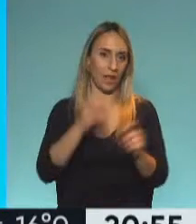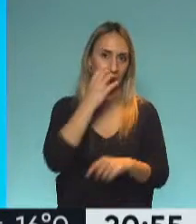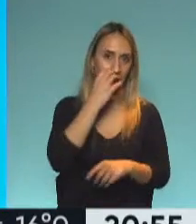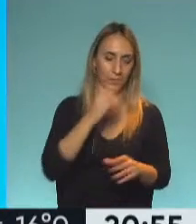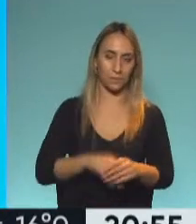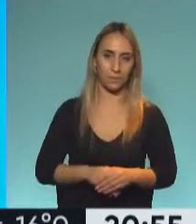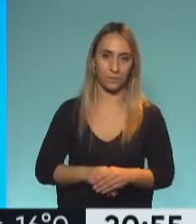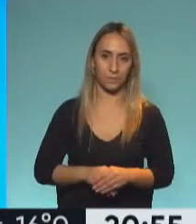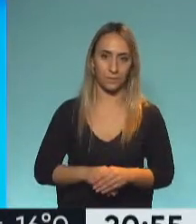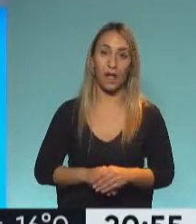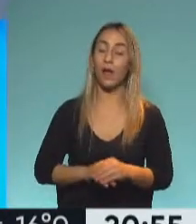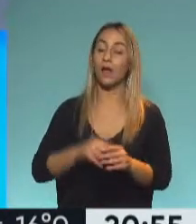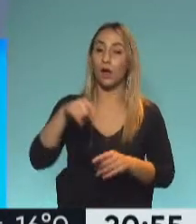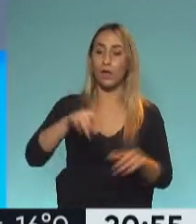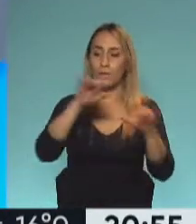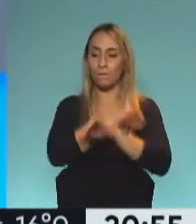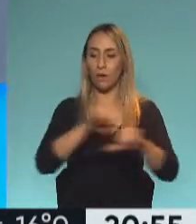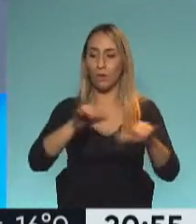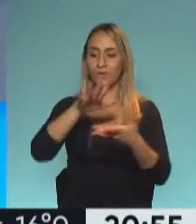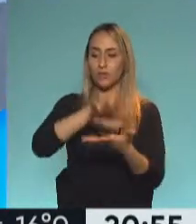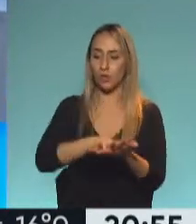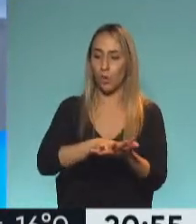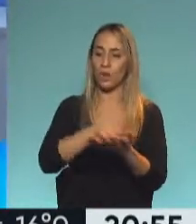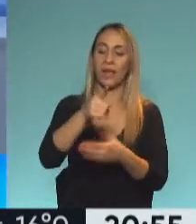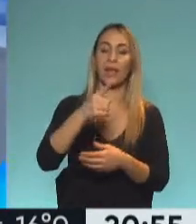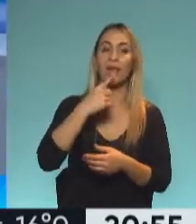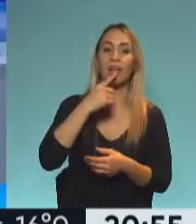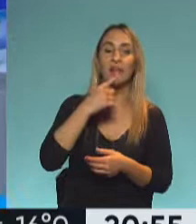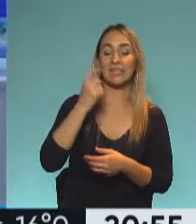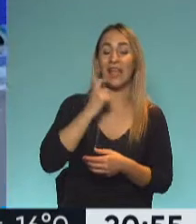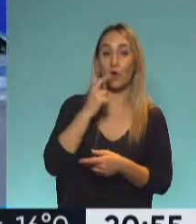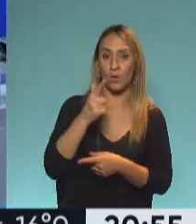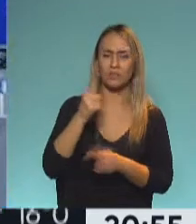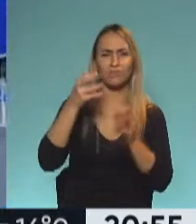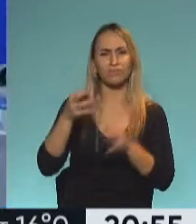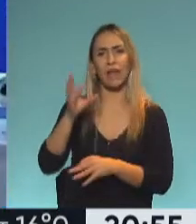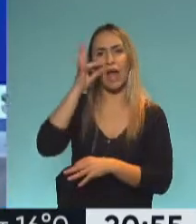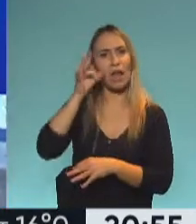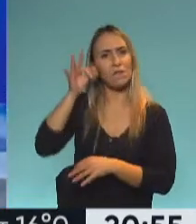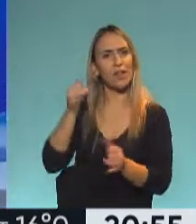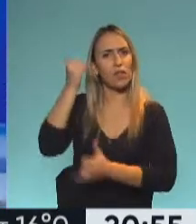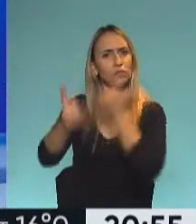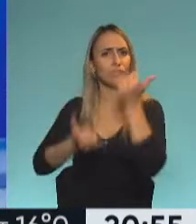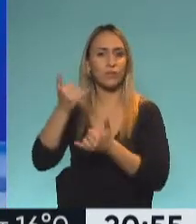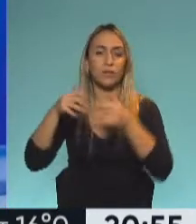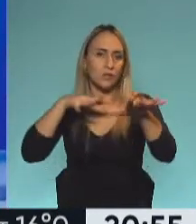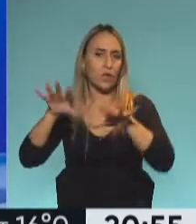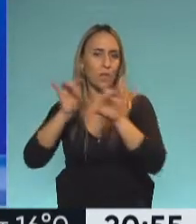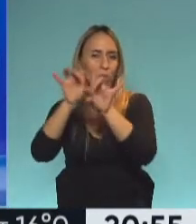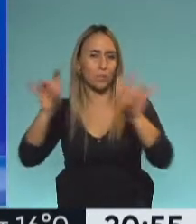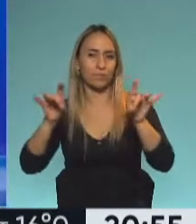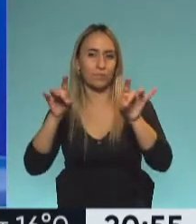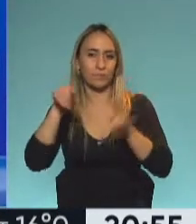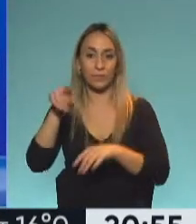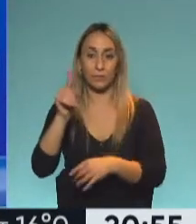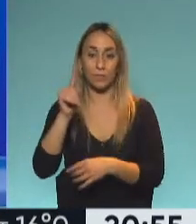En una primera parte del informe de hoy sobre San Luis, Alfredo Simón nos introducía en temas sobre la situación epidemiológica allí en